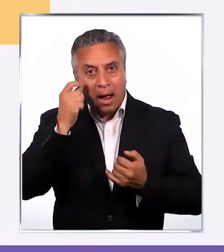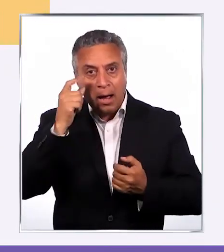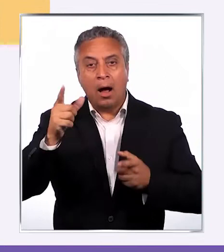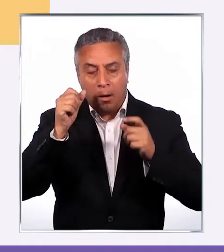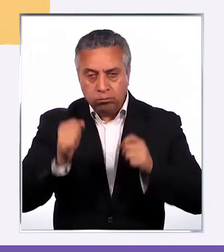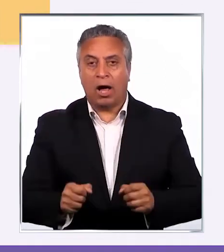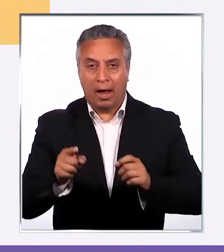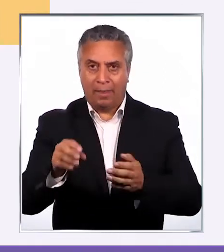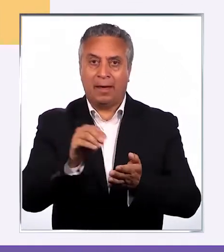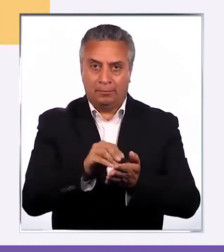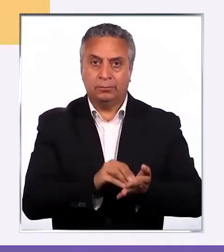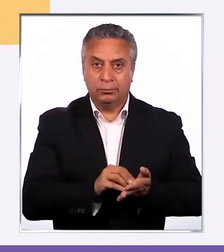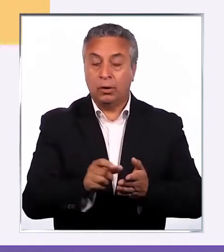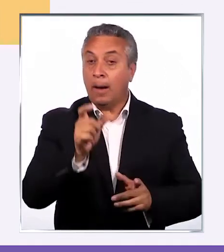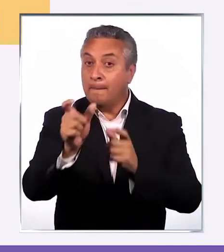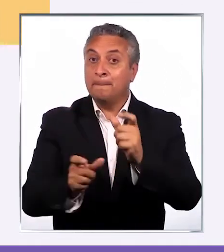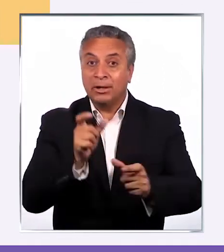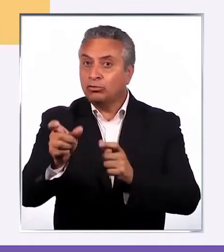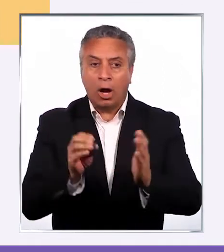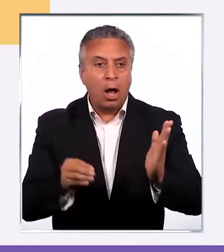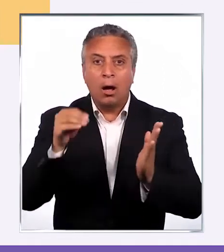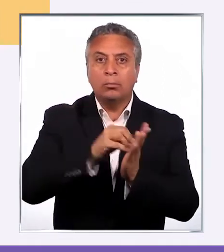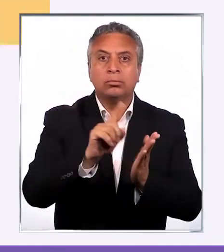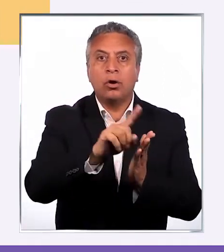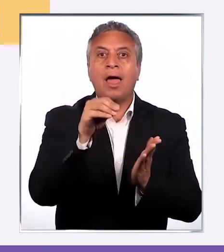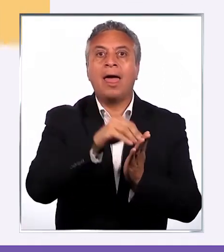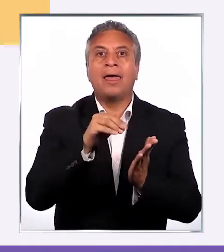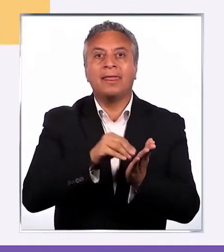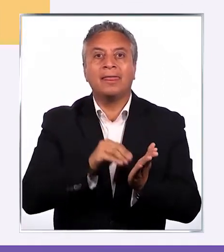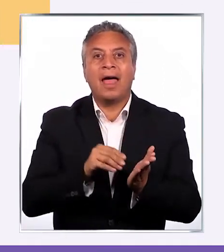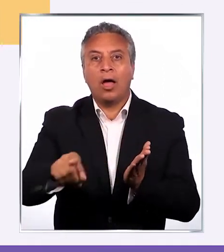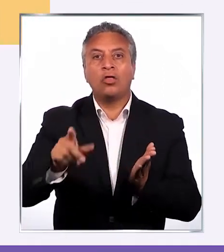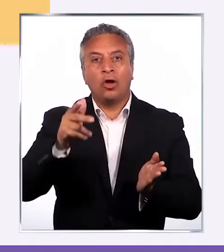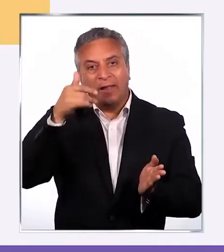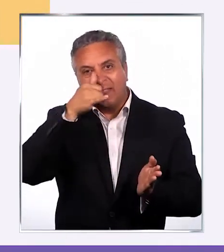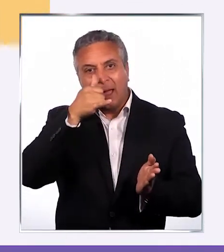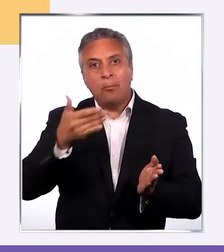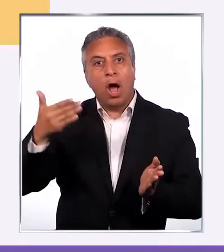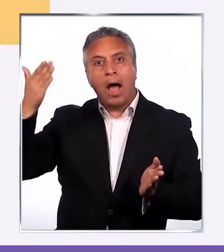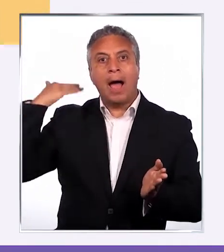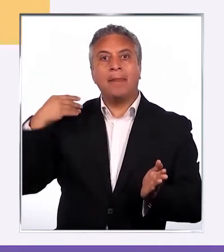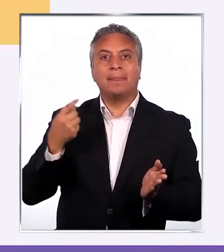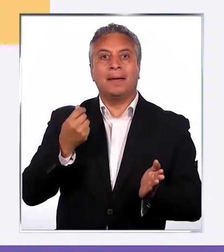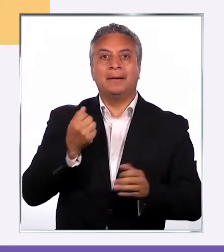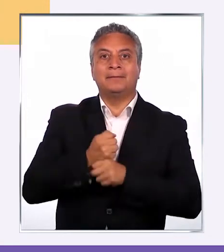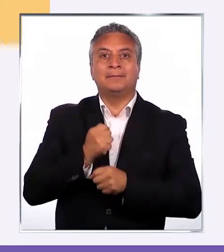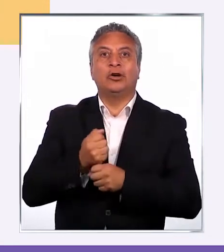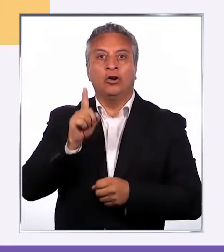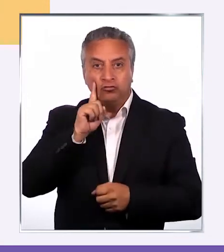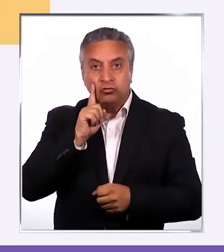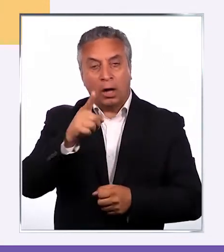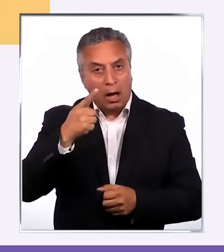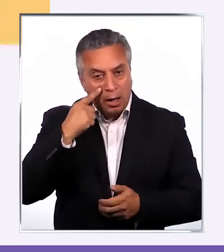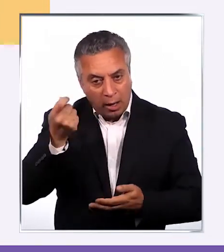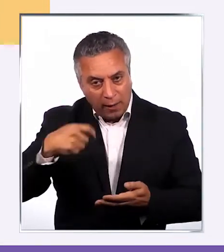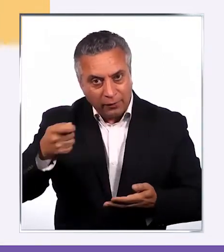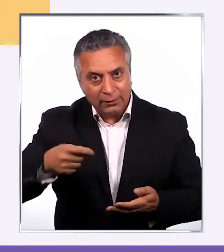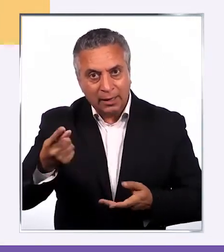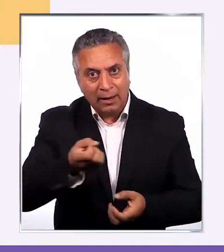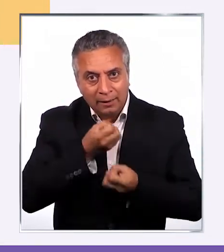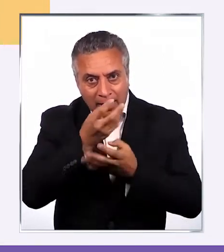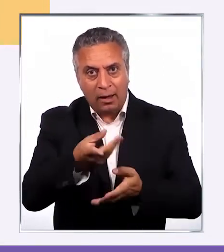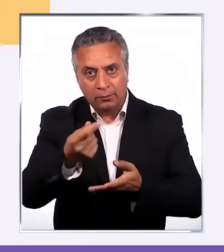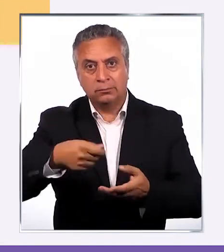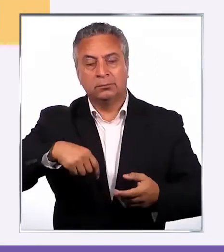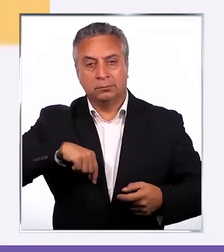fin de que puedan calificar. Muchas veces personas no califican porque están datos administrativos de tiempos donde estaban mejor. Así que a revisar su declaración